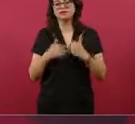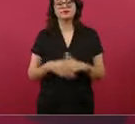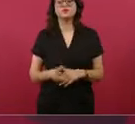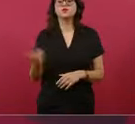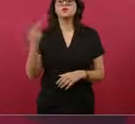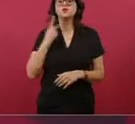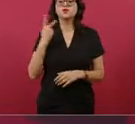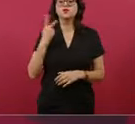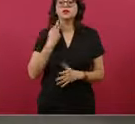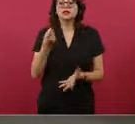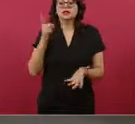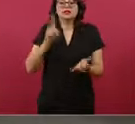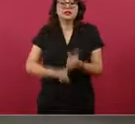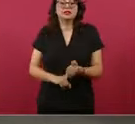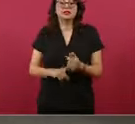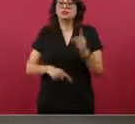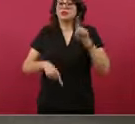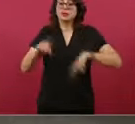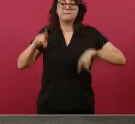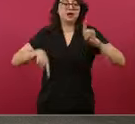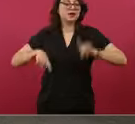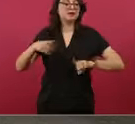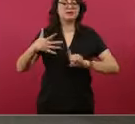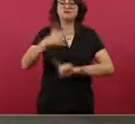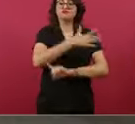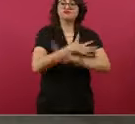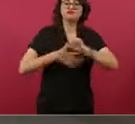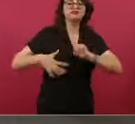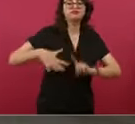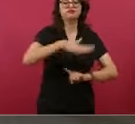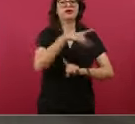tiene que ver con circunstancias.